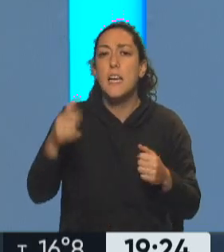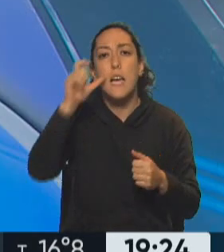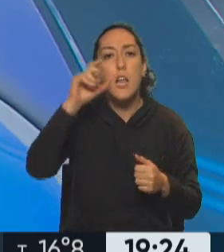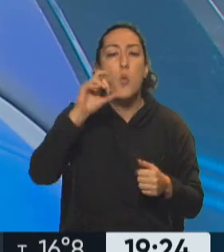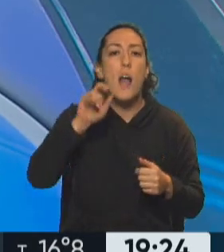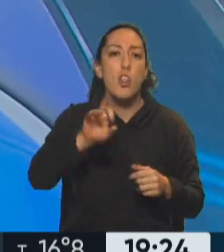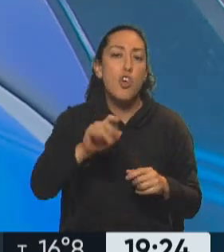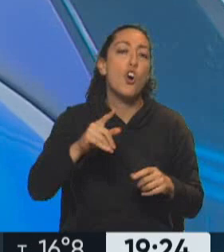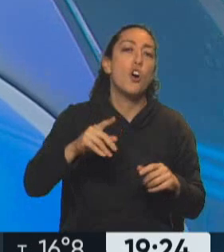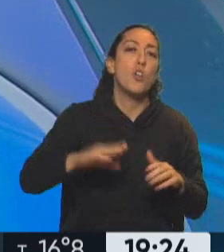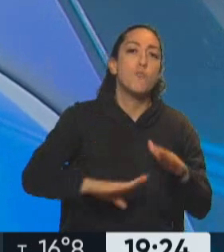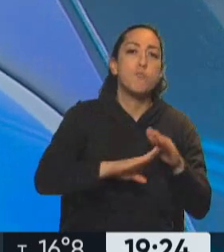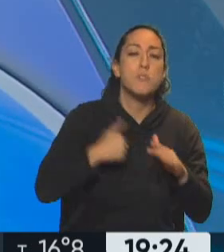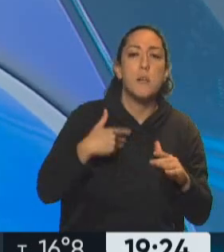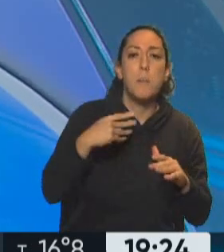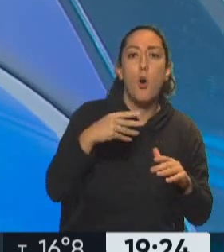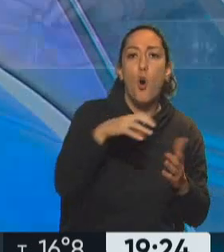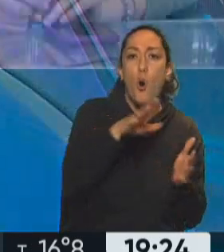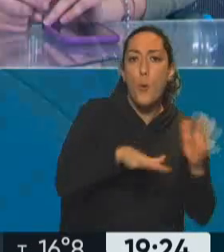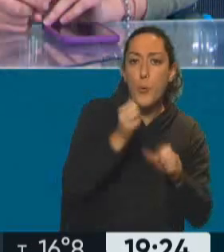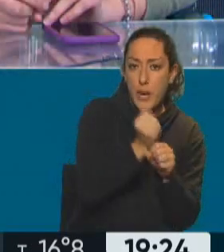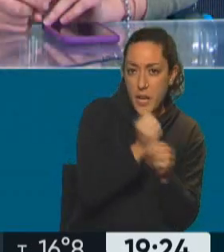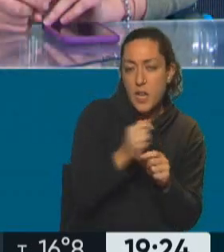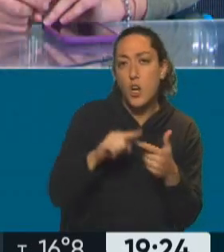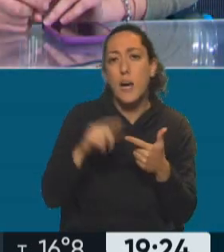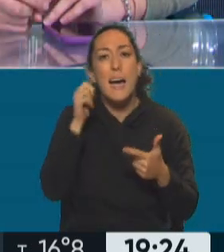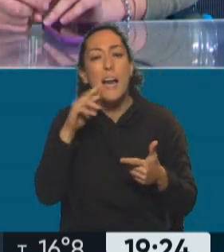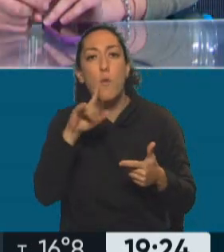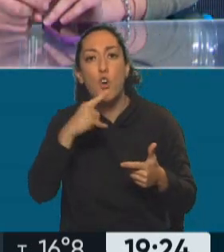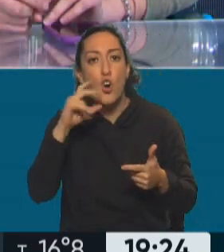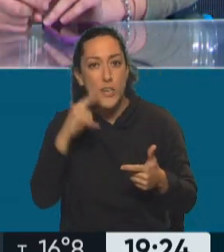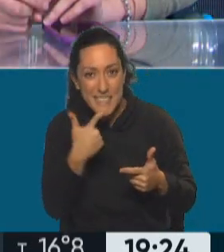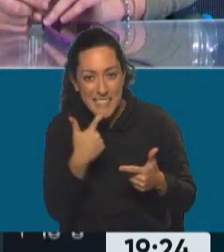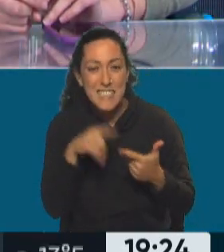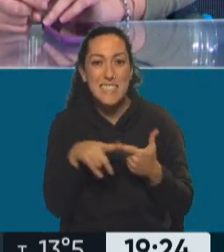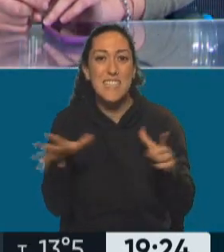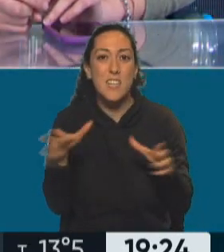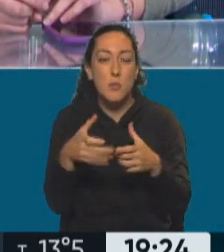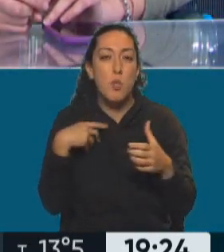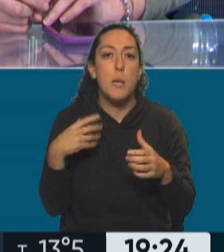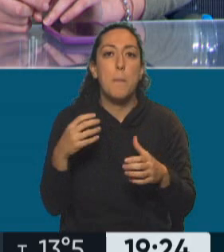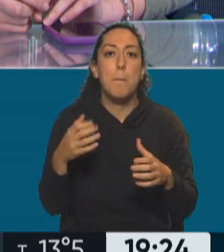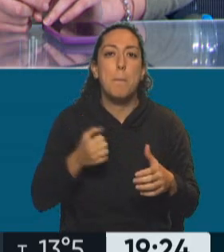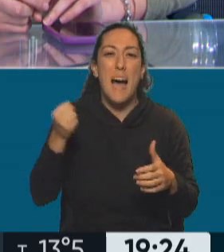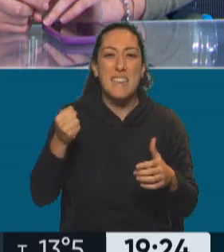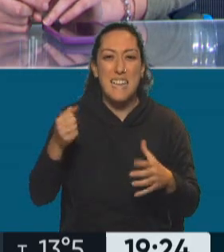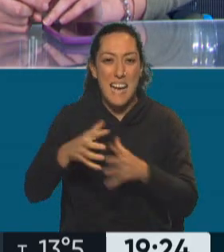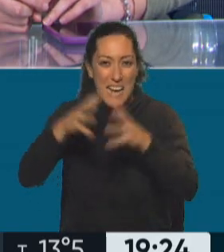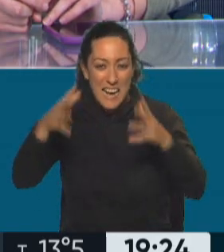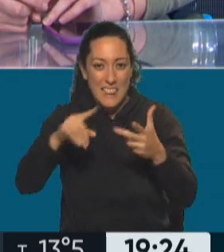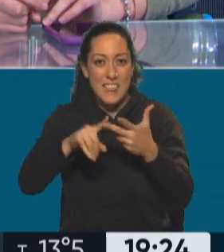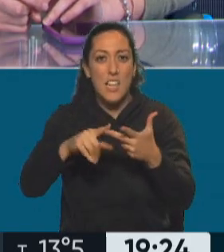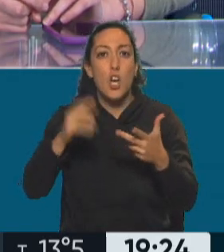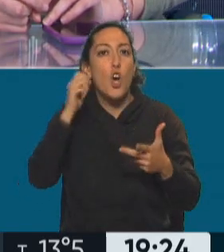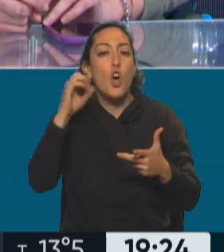dirigente del Polo Obrero. Juan Grabois, también militante del Frente de Patria Grande. Bueno, Hugo Cachorro